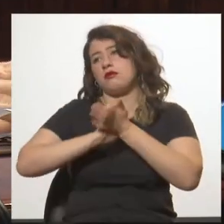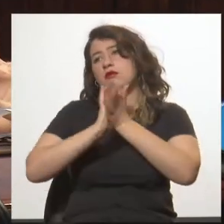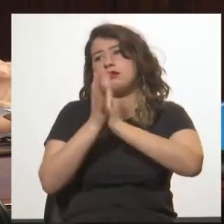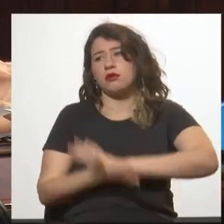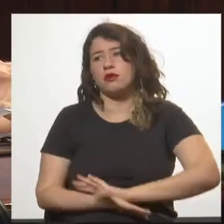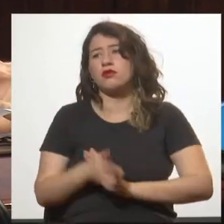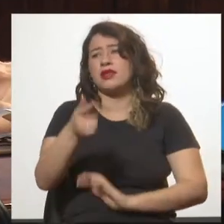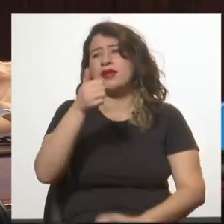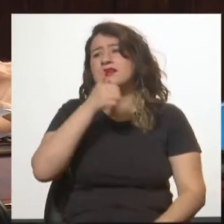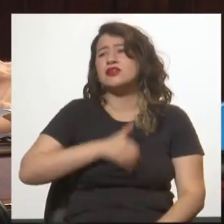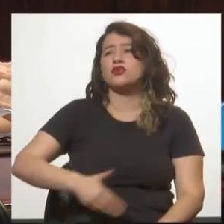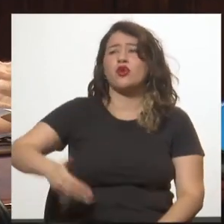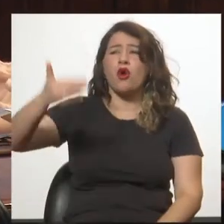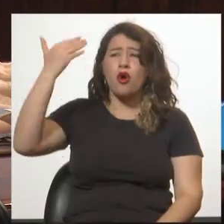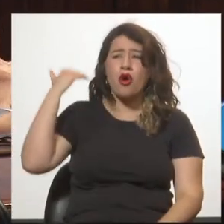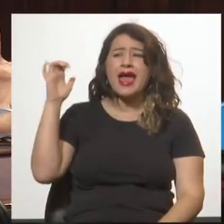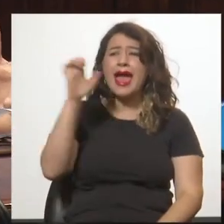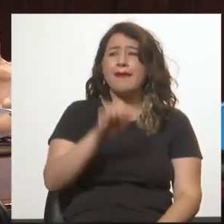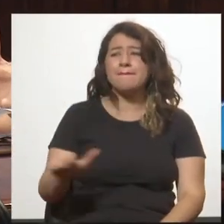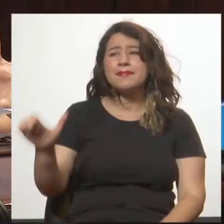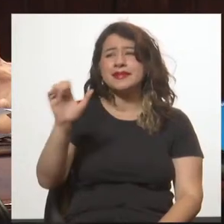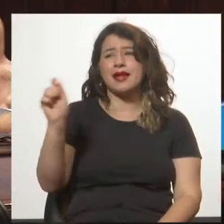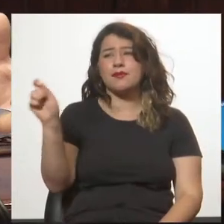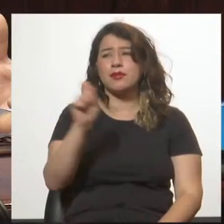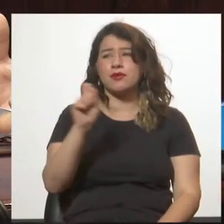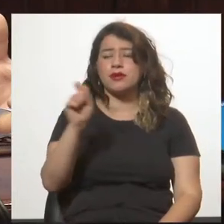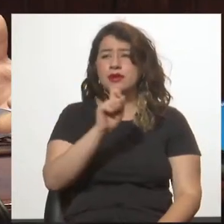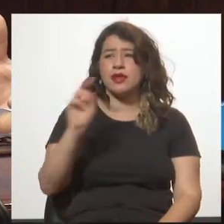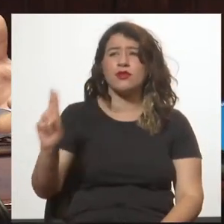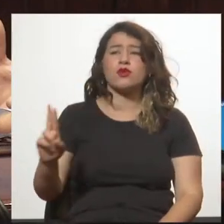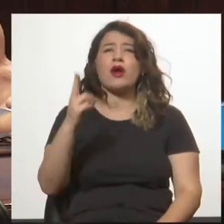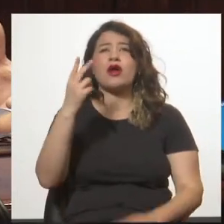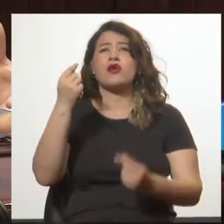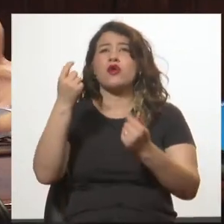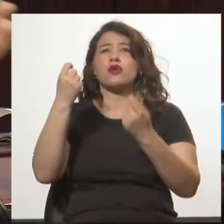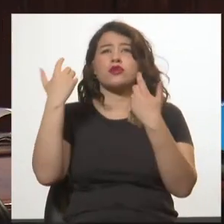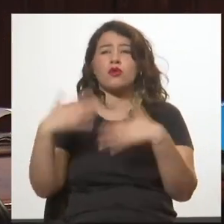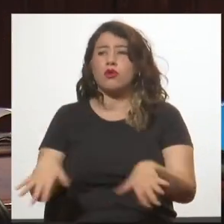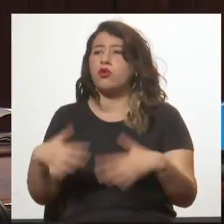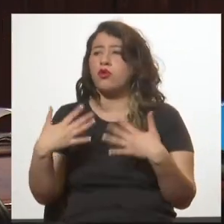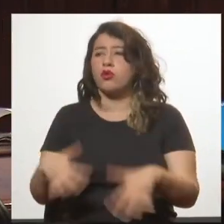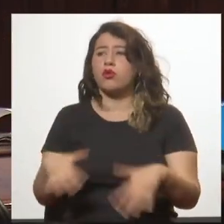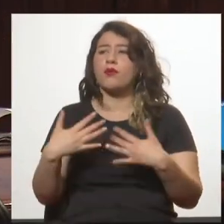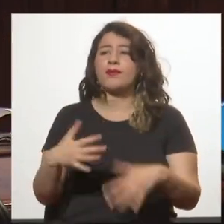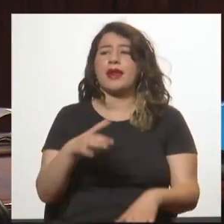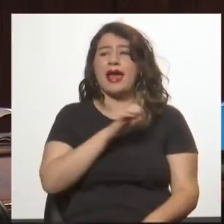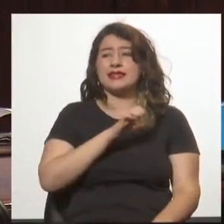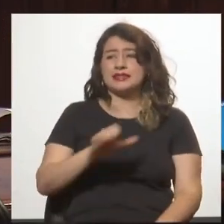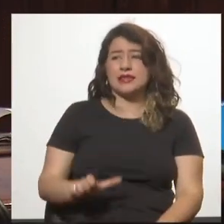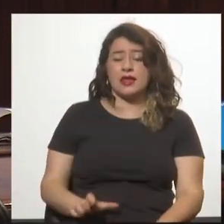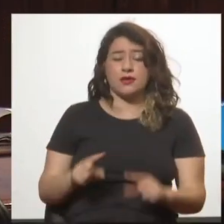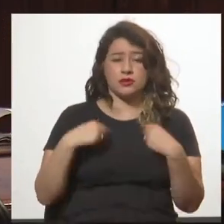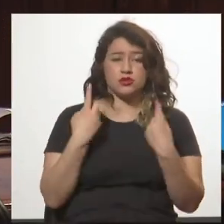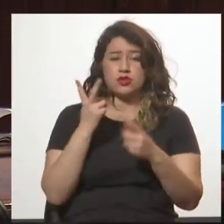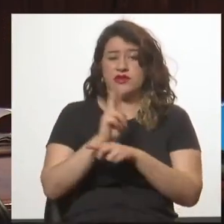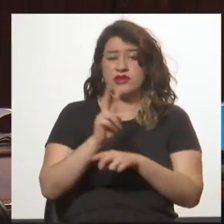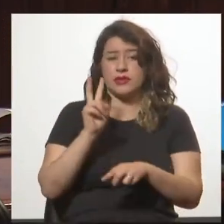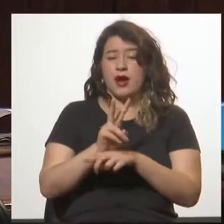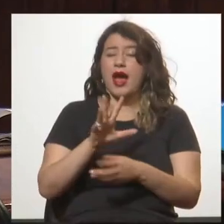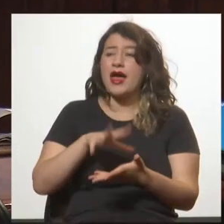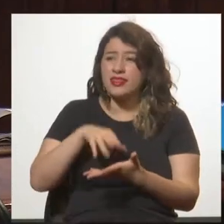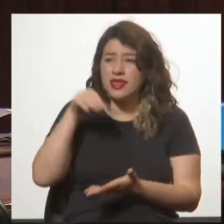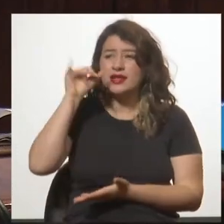una histórica empresa pública del país con altísimos costos para el estado y por eso nosotros cuando defendemos ante él